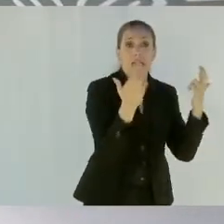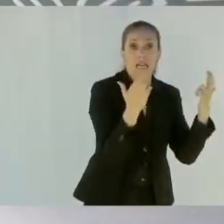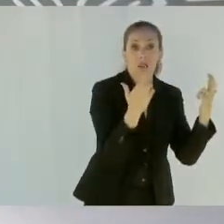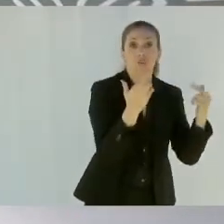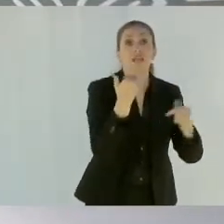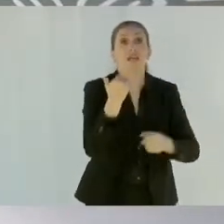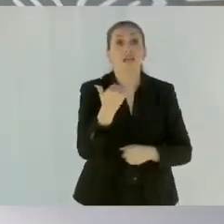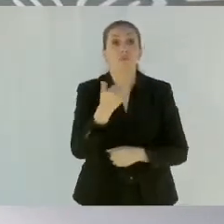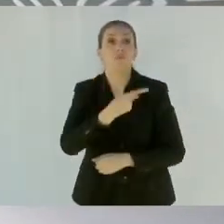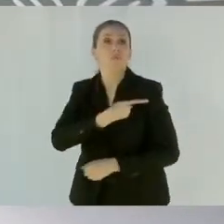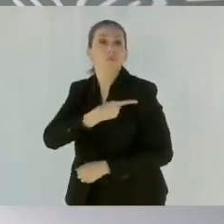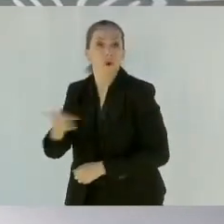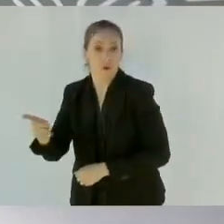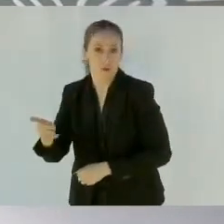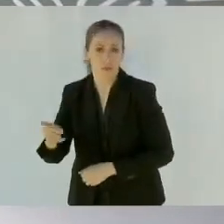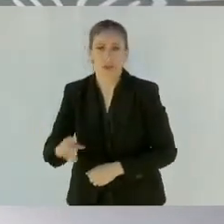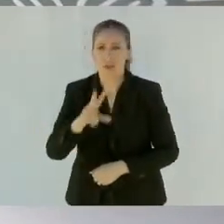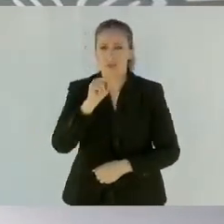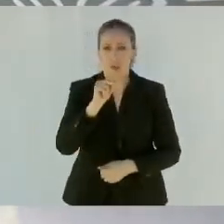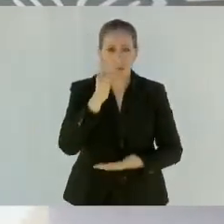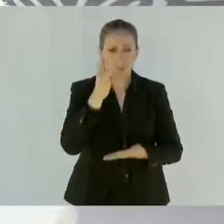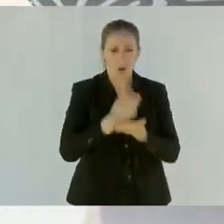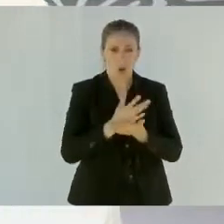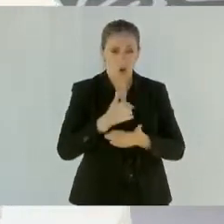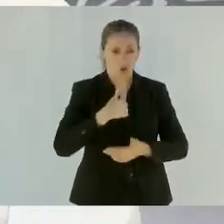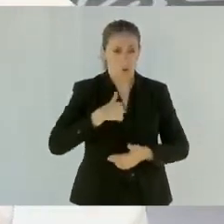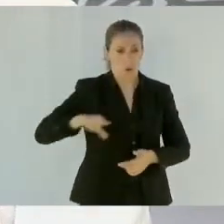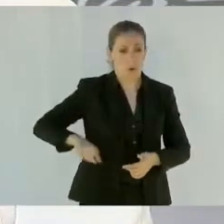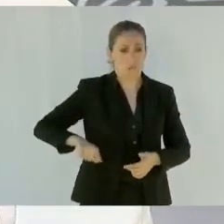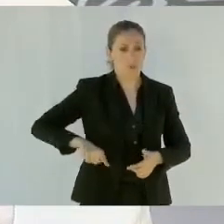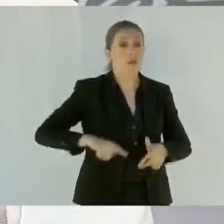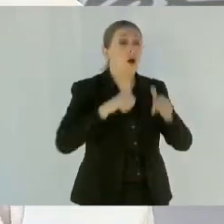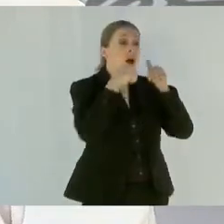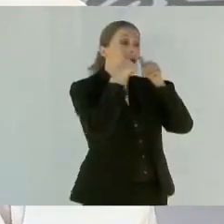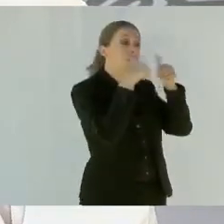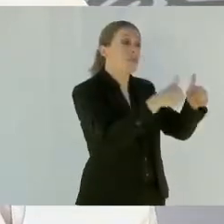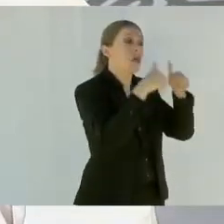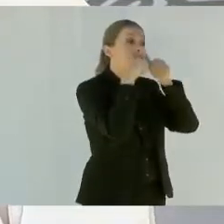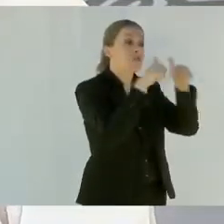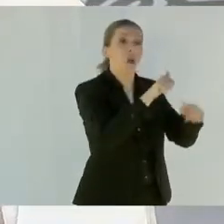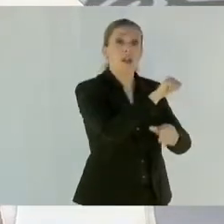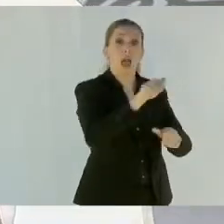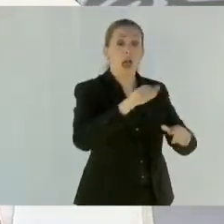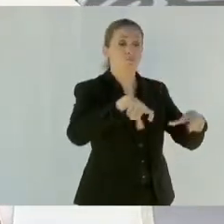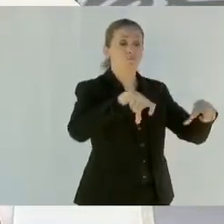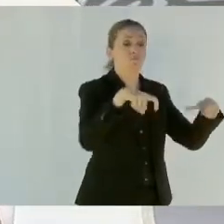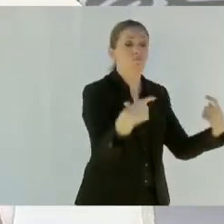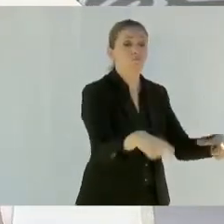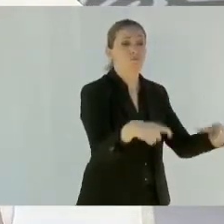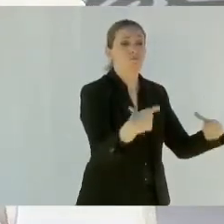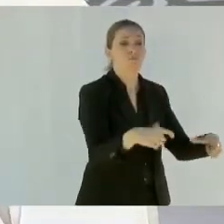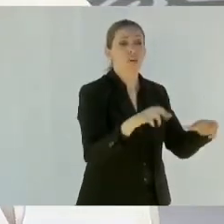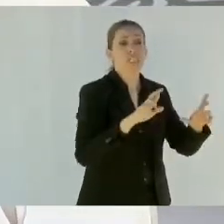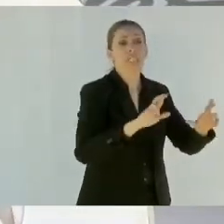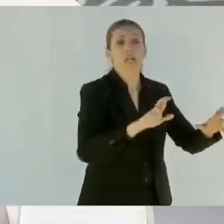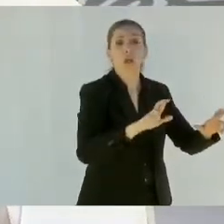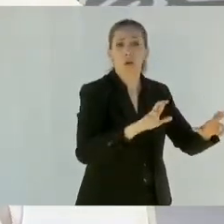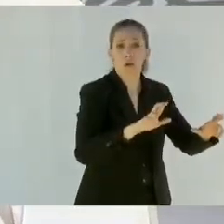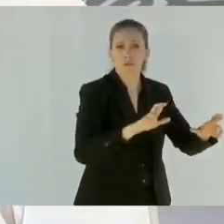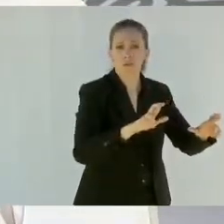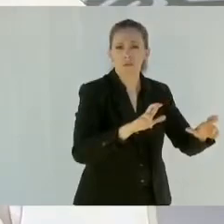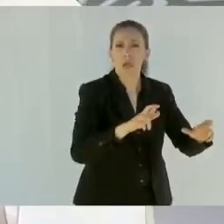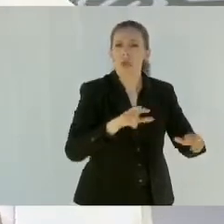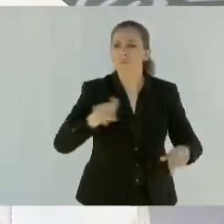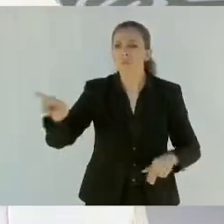minoría, que haya una auténtica democracia, que es gobierno del pueblo, para el